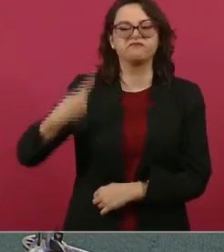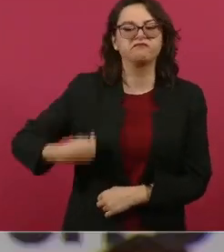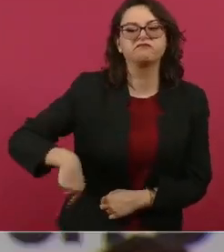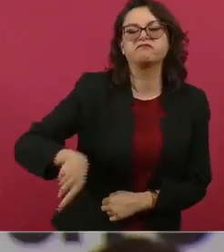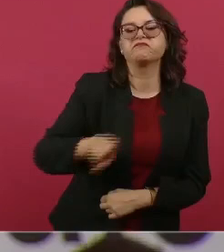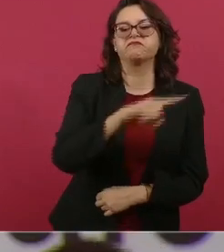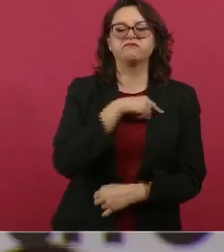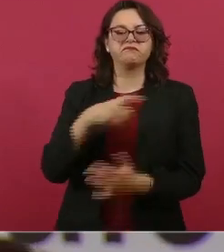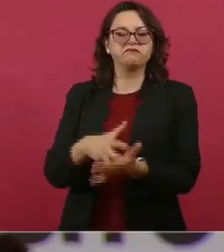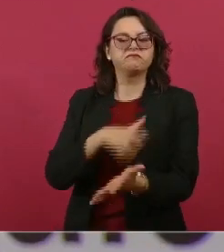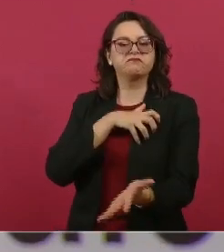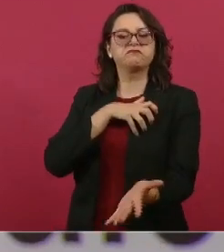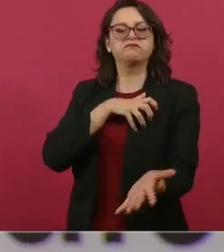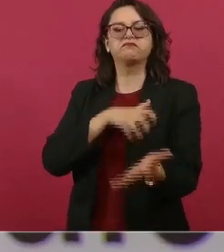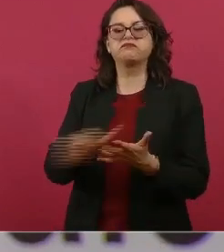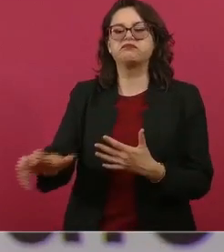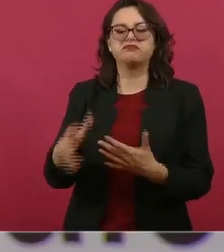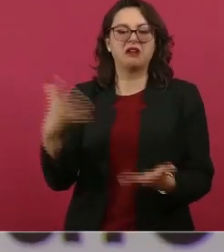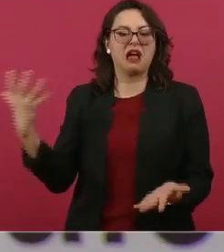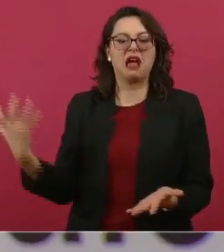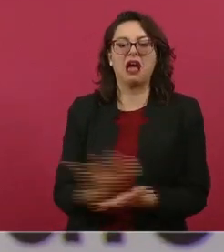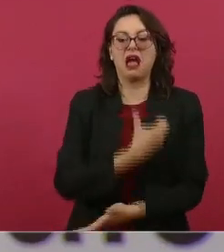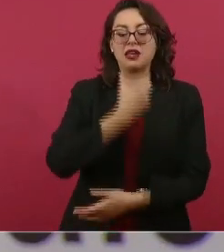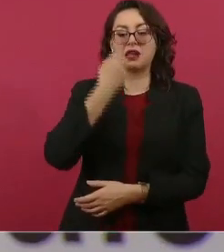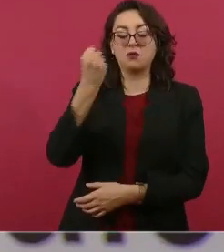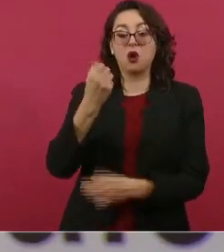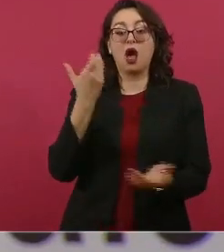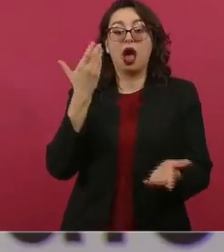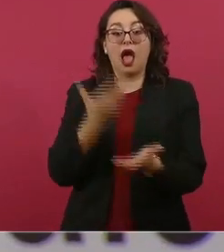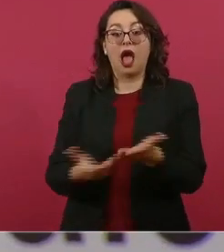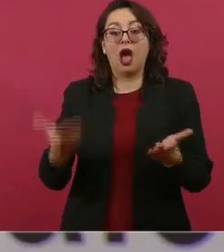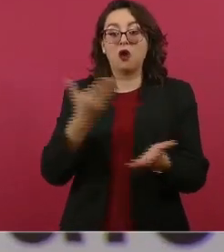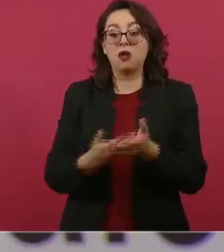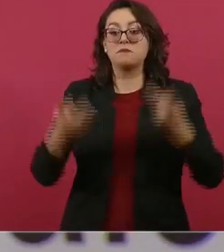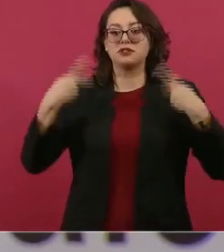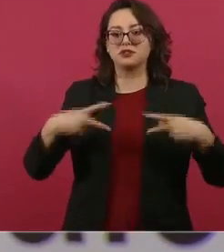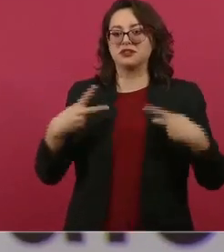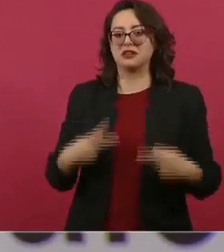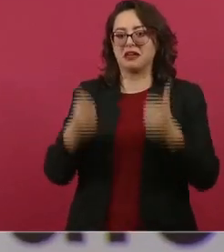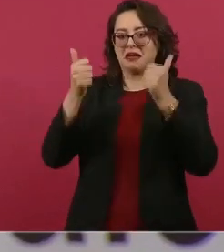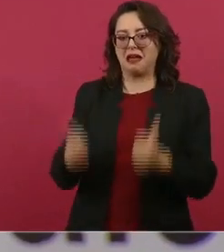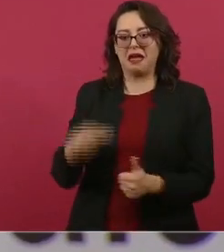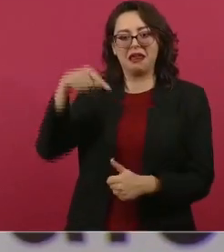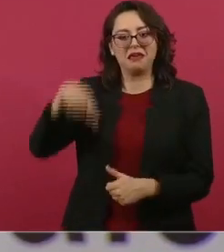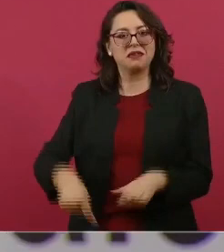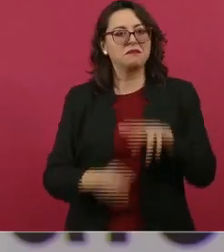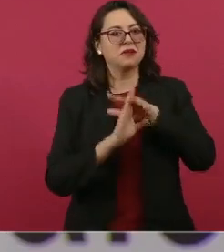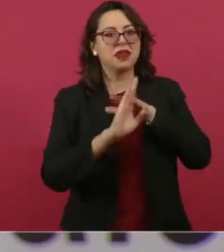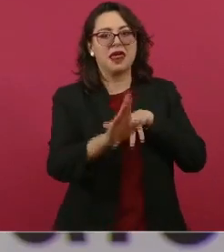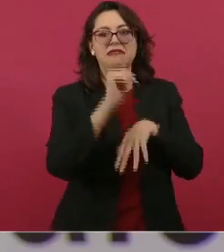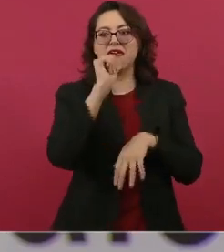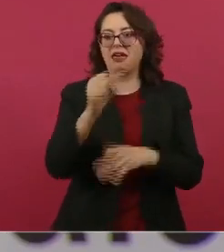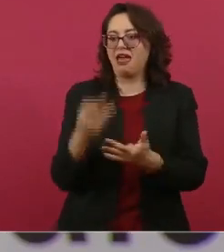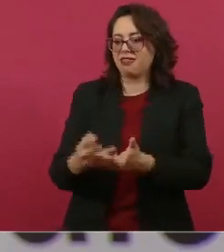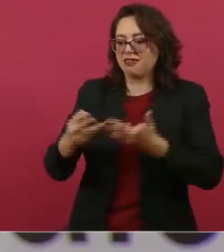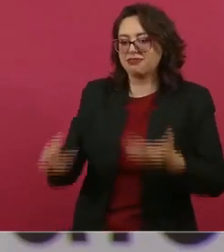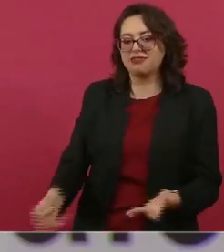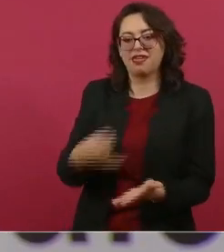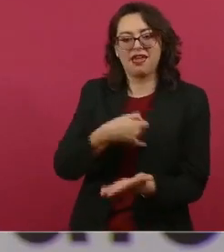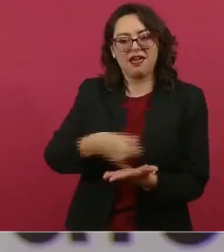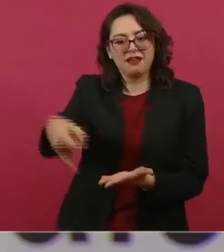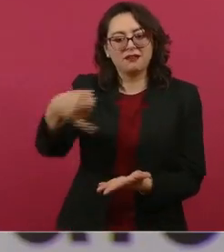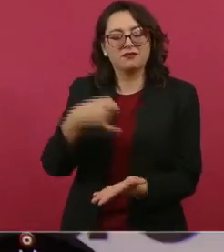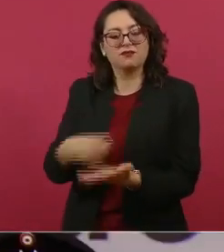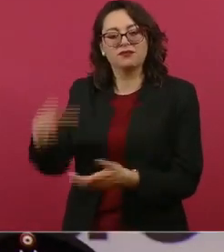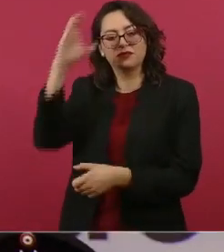de miles que dejaron de emigrar para sembrar vidas en sus tierras. El triunfo de millones que viven su diversidad